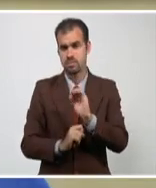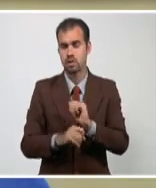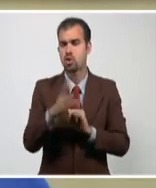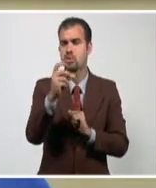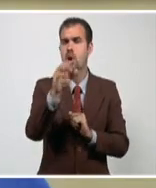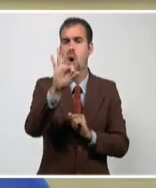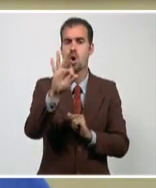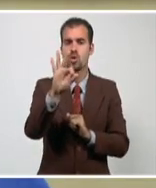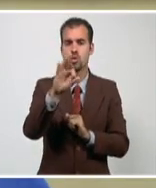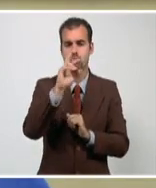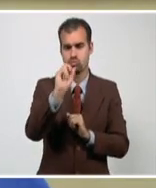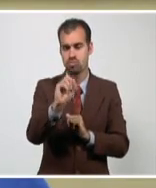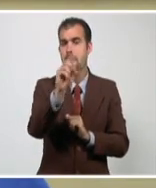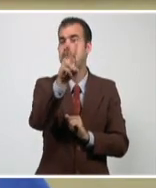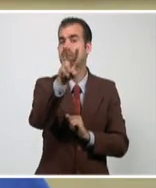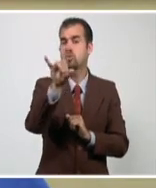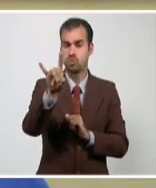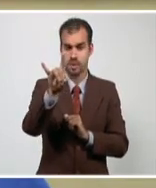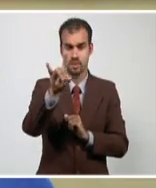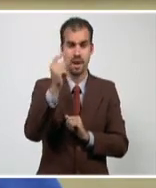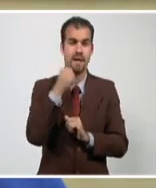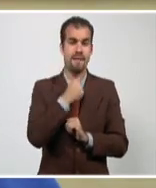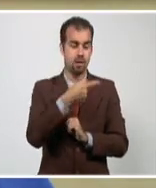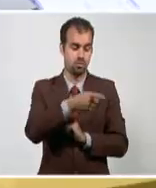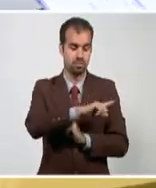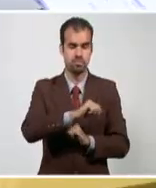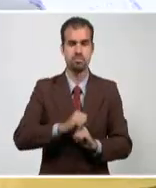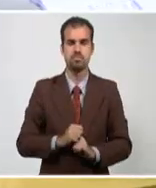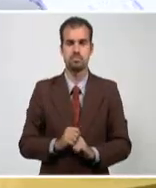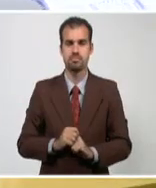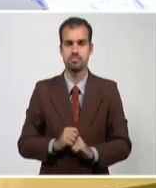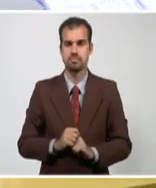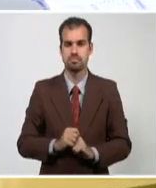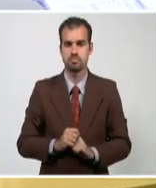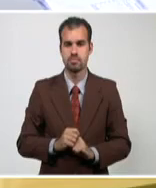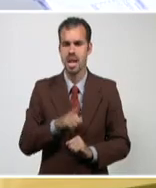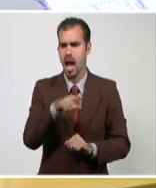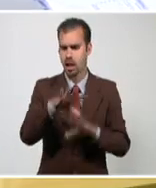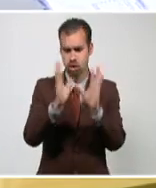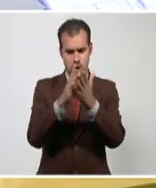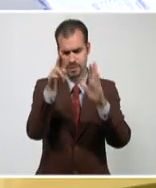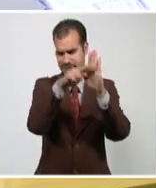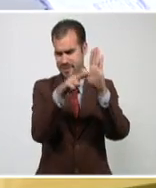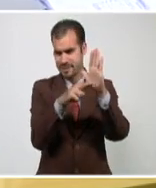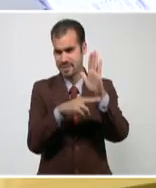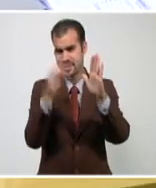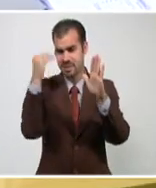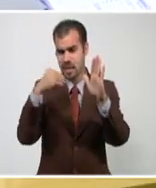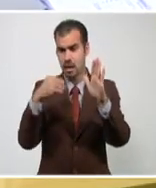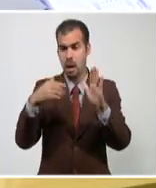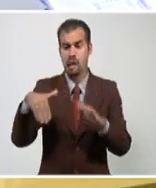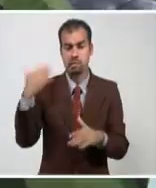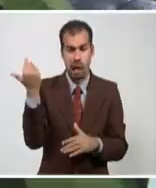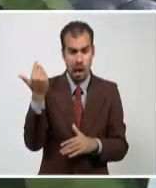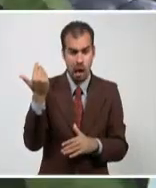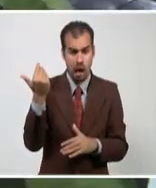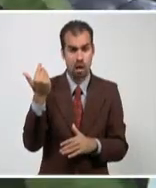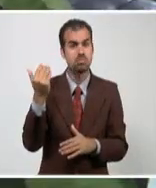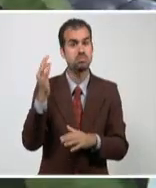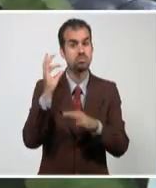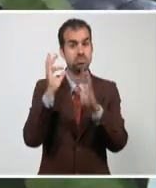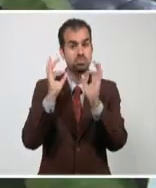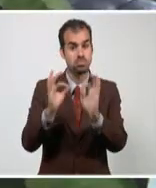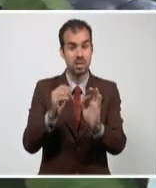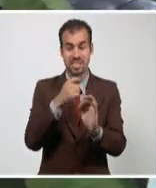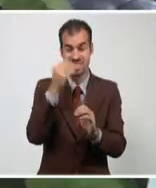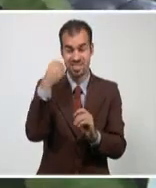pasado 29 de enero, que establecen las regulaciones asociadas a la violación de las normas que rigen la política de